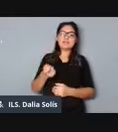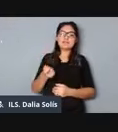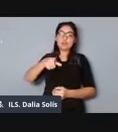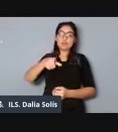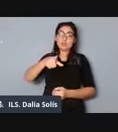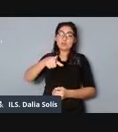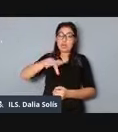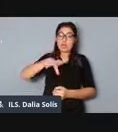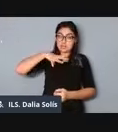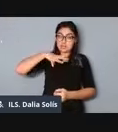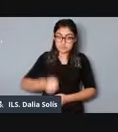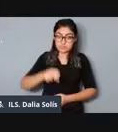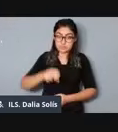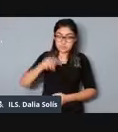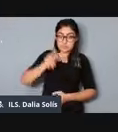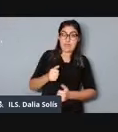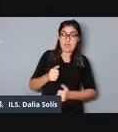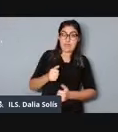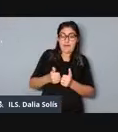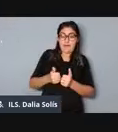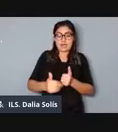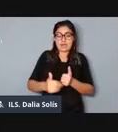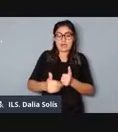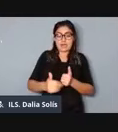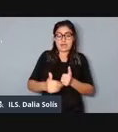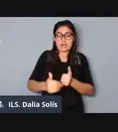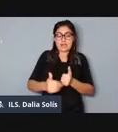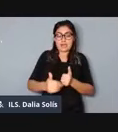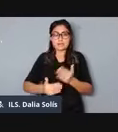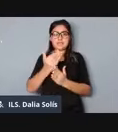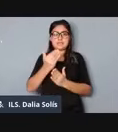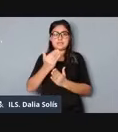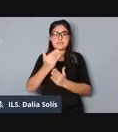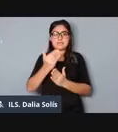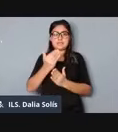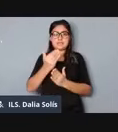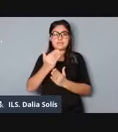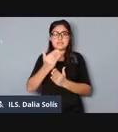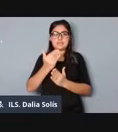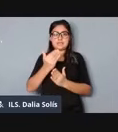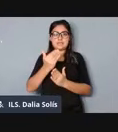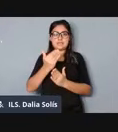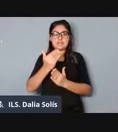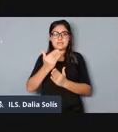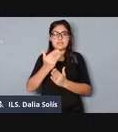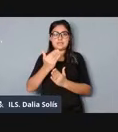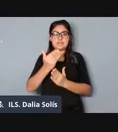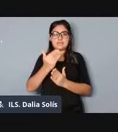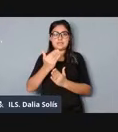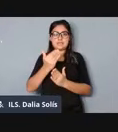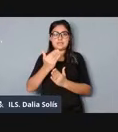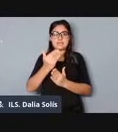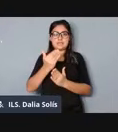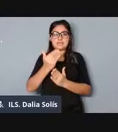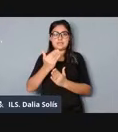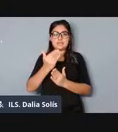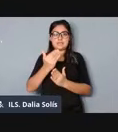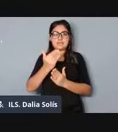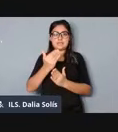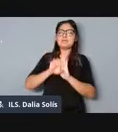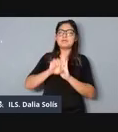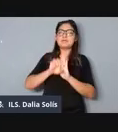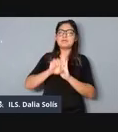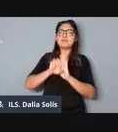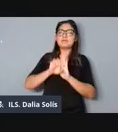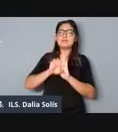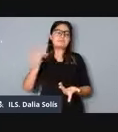juicio. Muchas mujeres y hombres violentos y violentas dicen, ya no le vuelvo a pegar así a mi hija, a